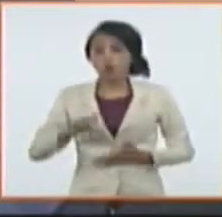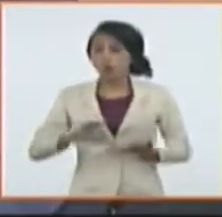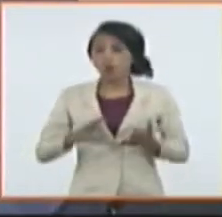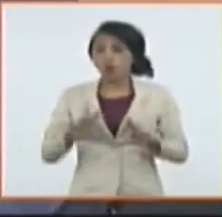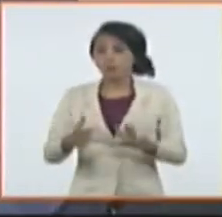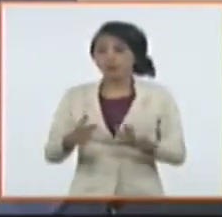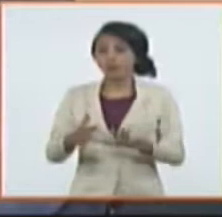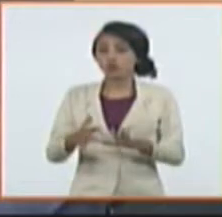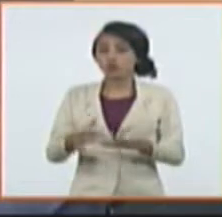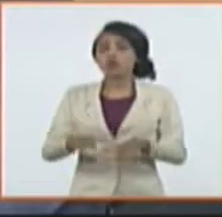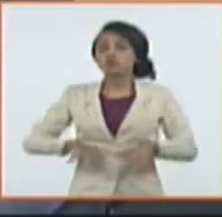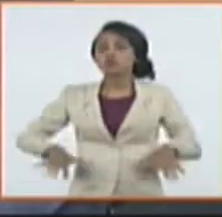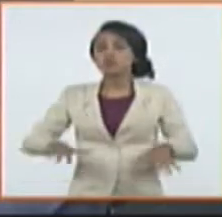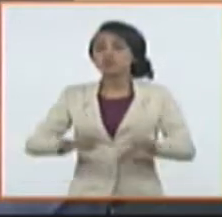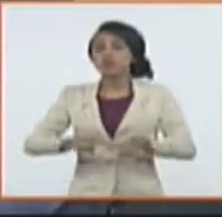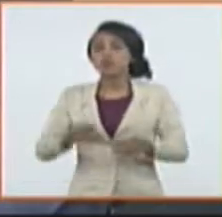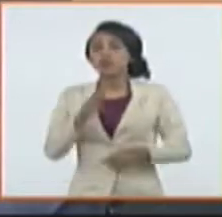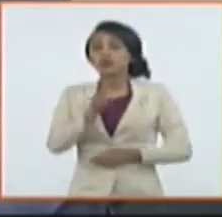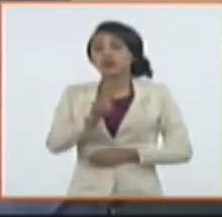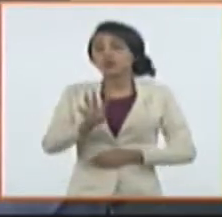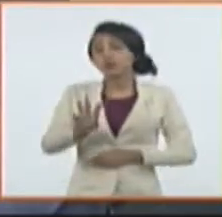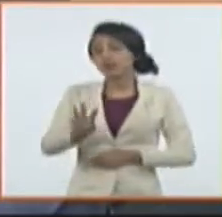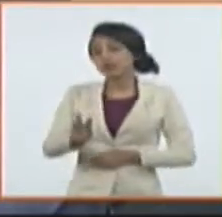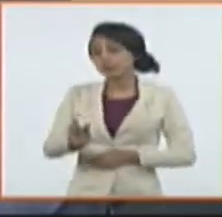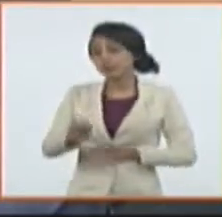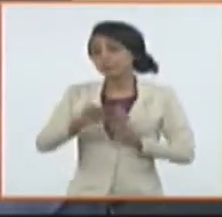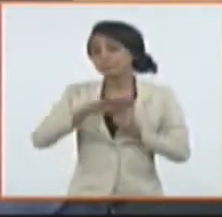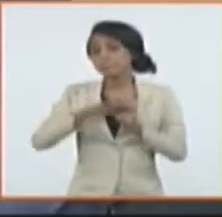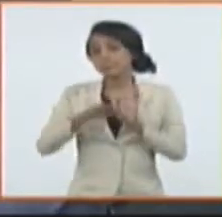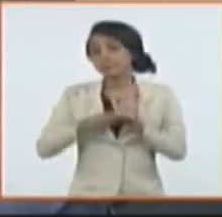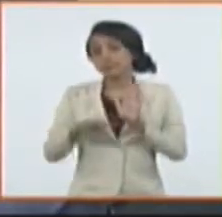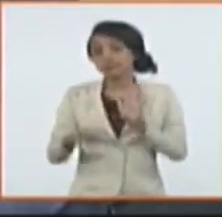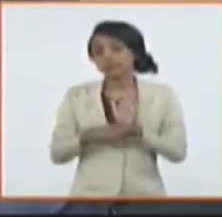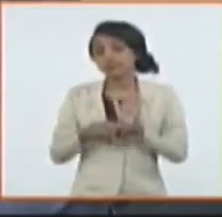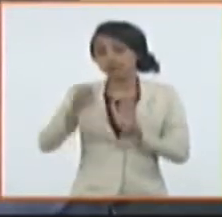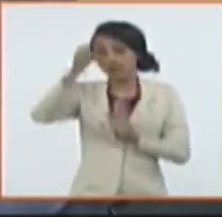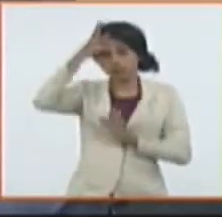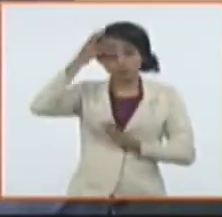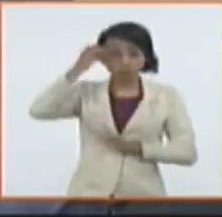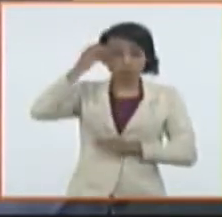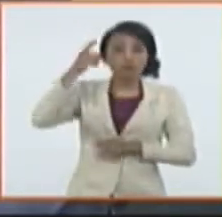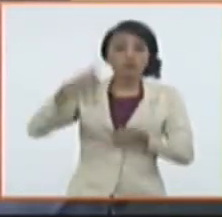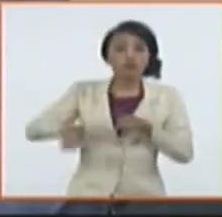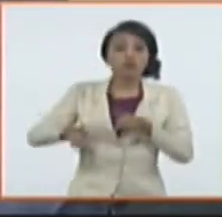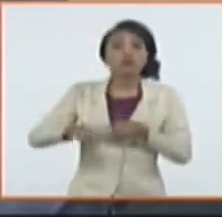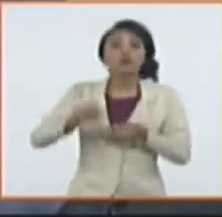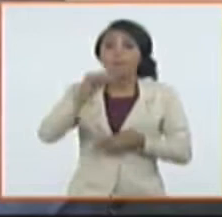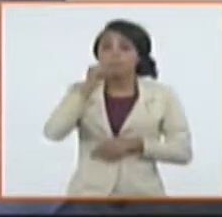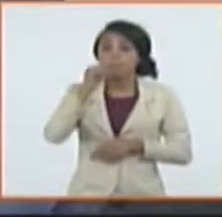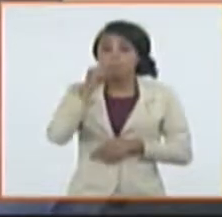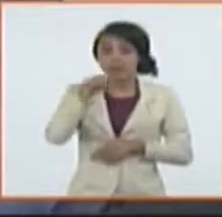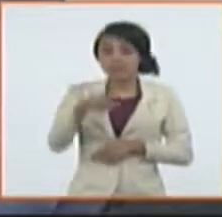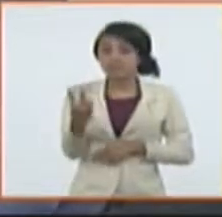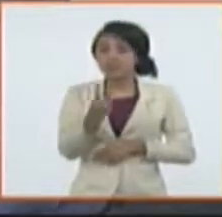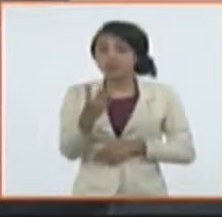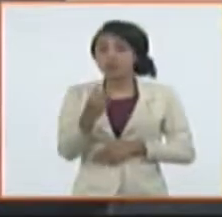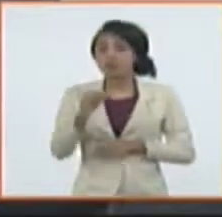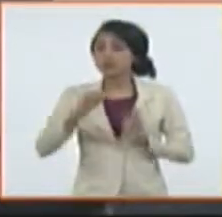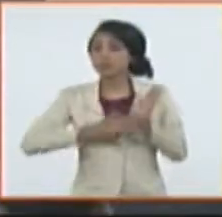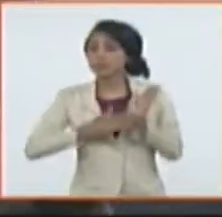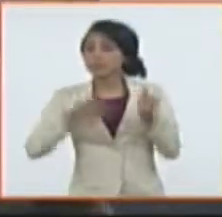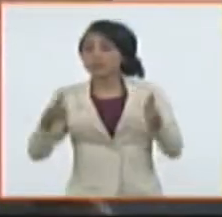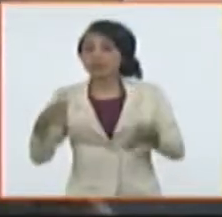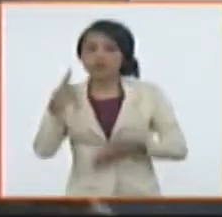situación, y tiene que ver con las 243 medidas aplicadas por Trump y mantenidas por Biden, sobre todo a partir del segundo semestre del 2019.